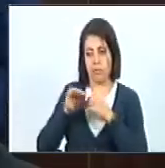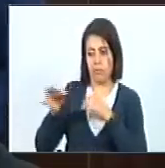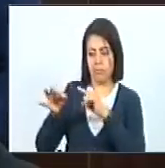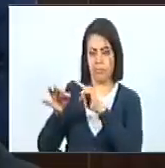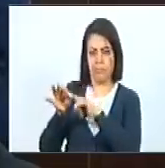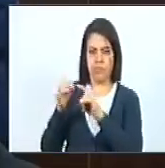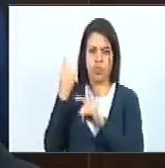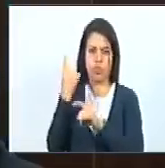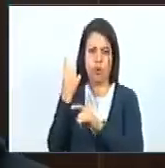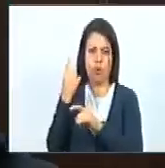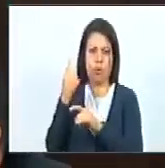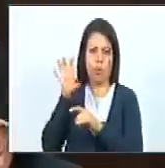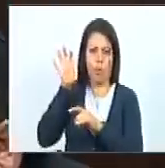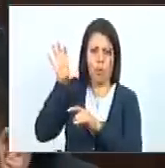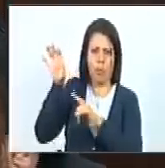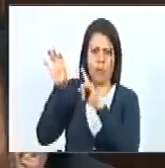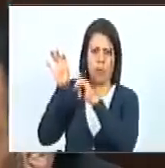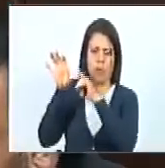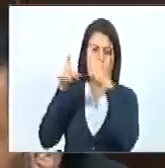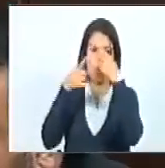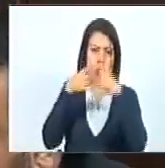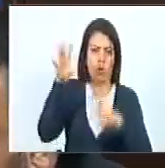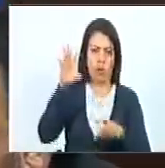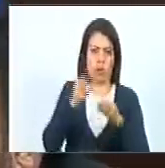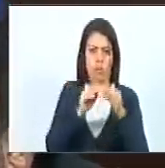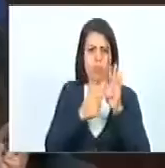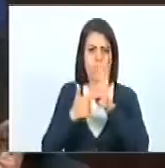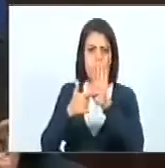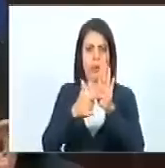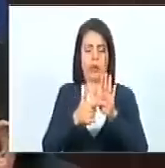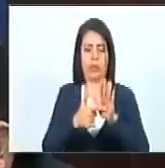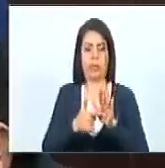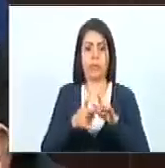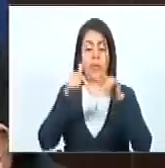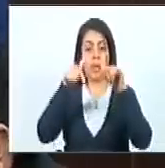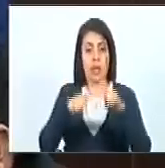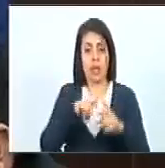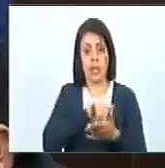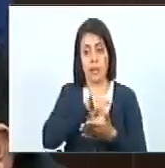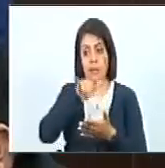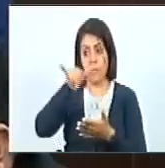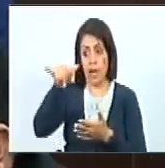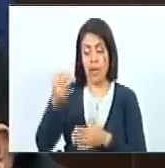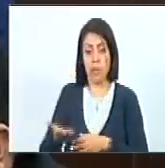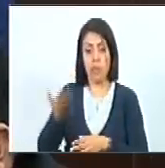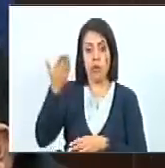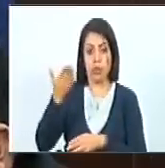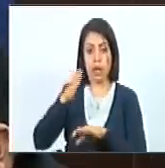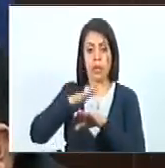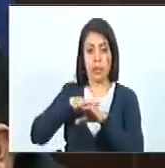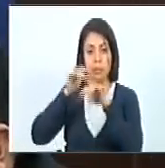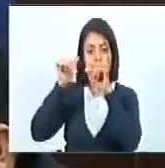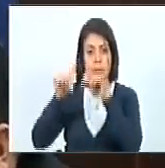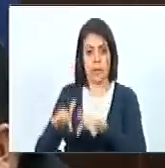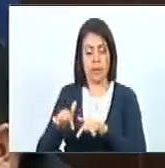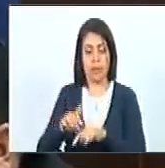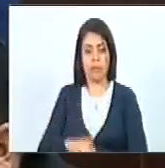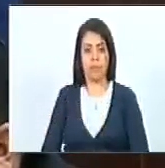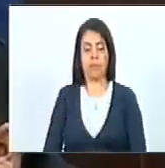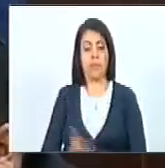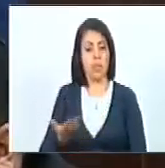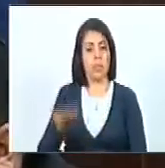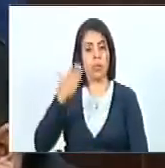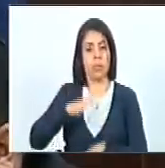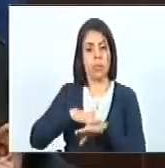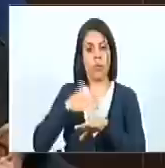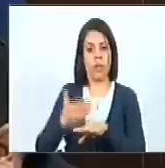país, porque con eso iba a obtener otros resultados. Este viaje es significativo e importante. Es